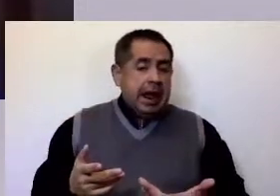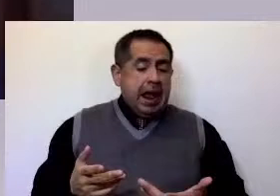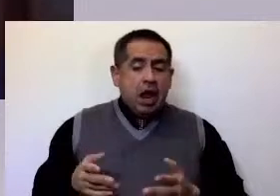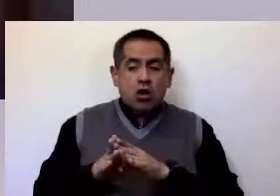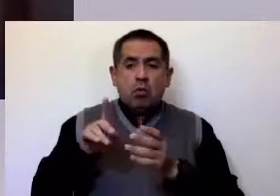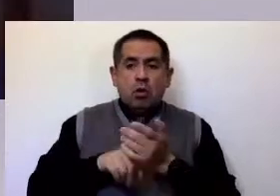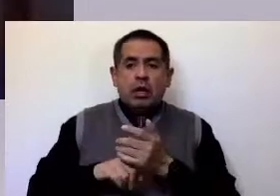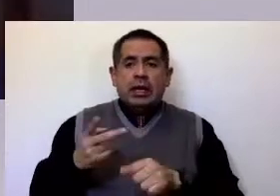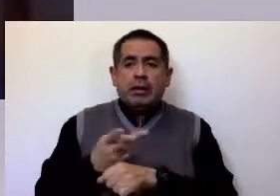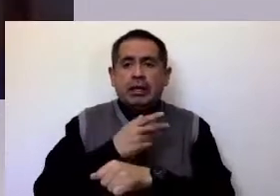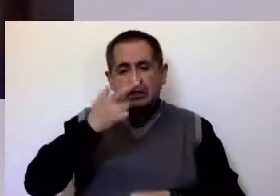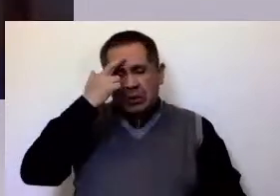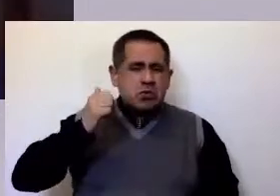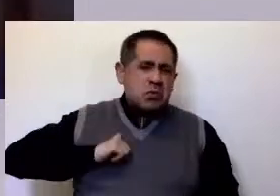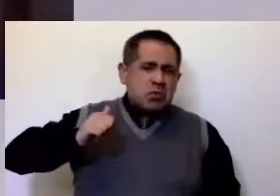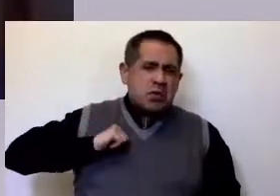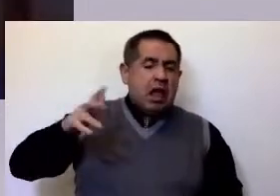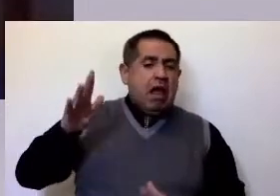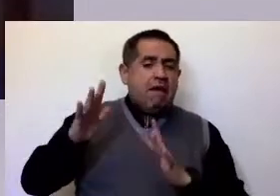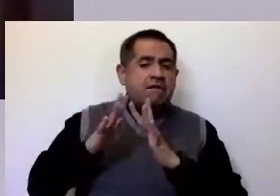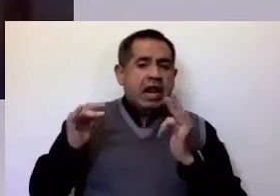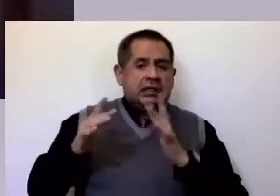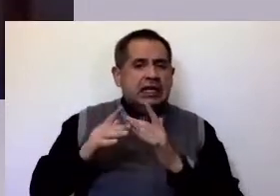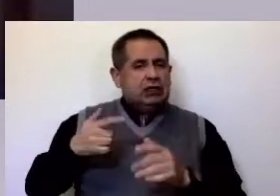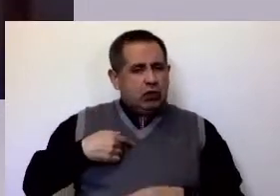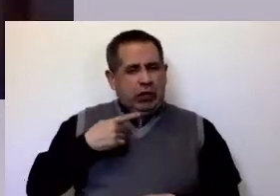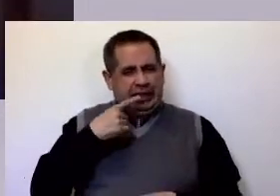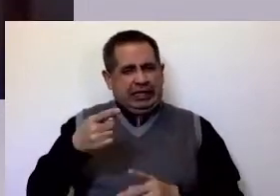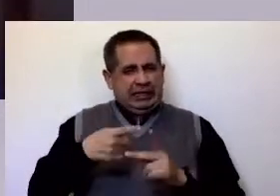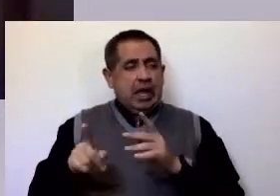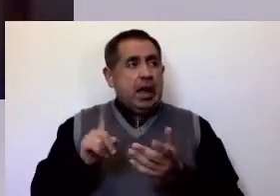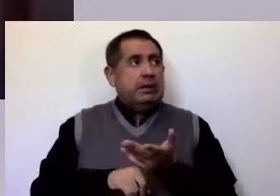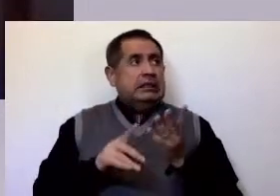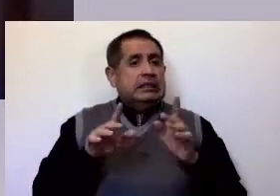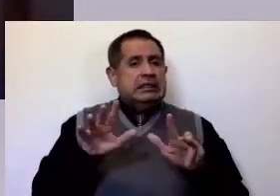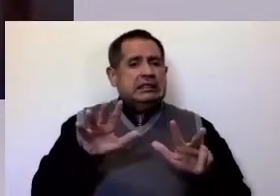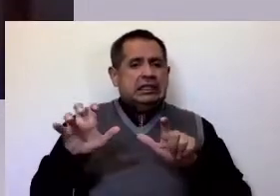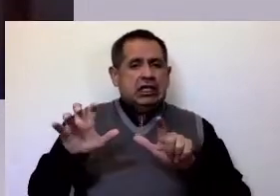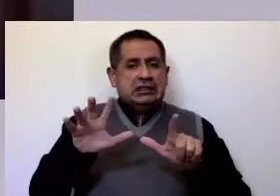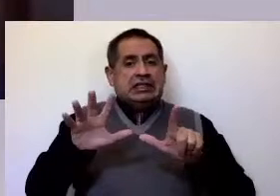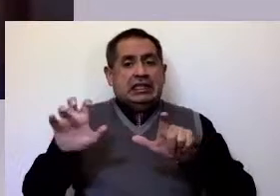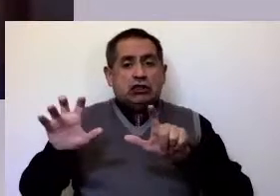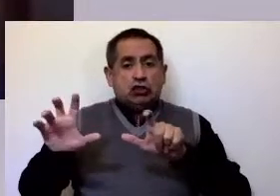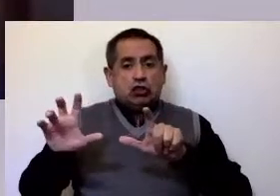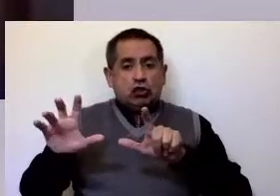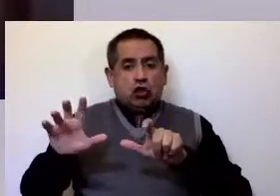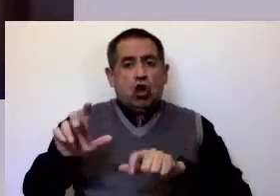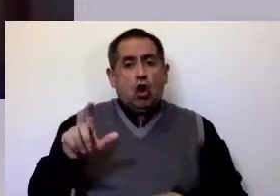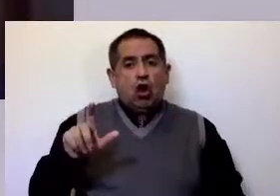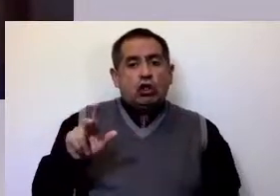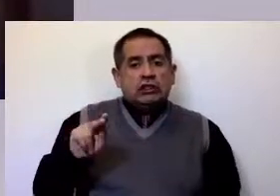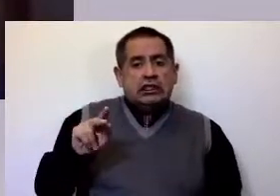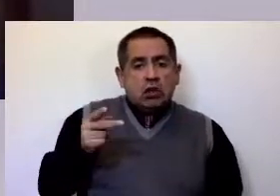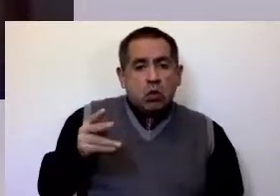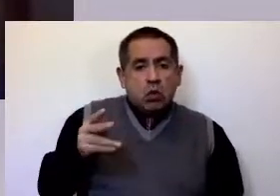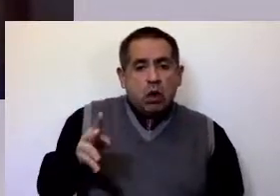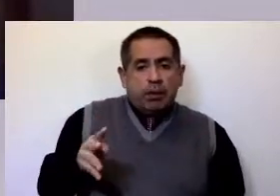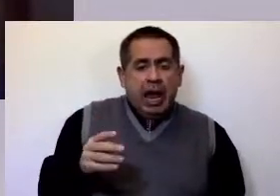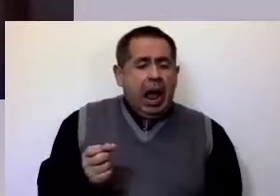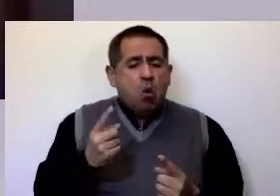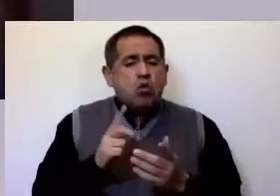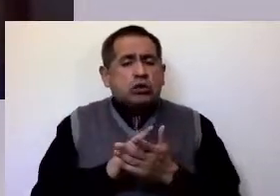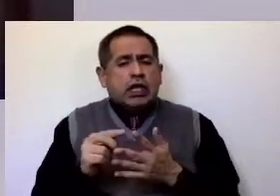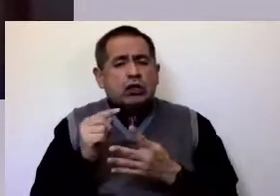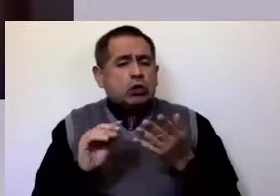francesa en la que inicié mi exposición en 1789 que apenas reconocía unos cuantos derechos y la